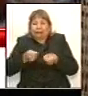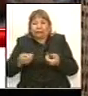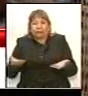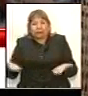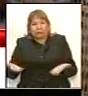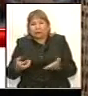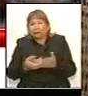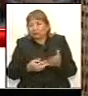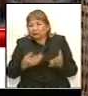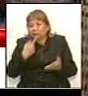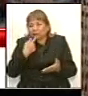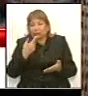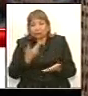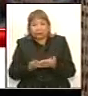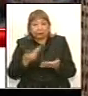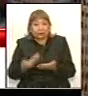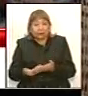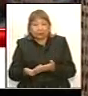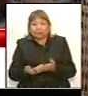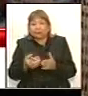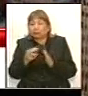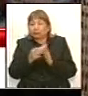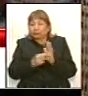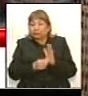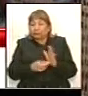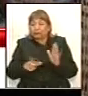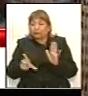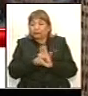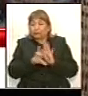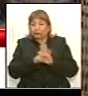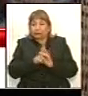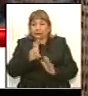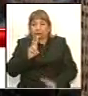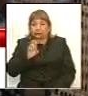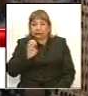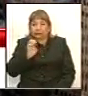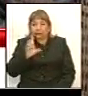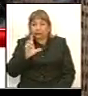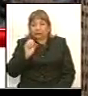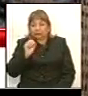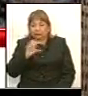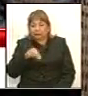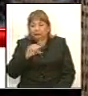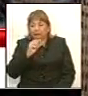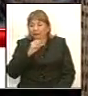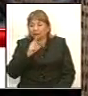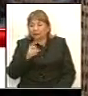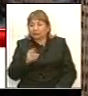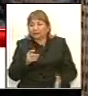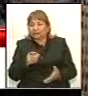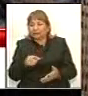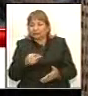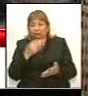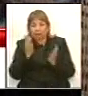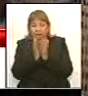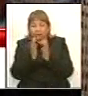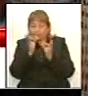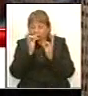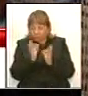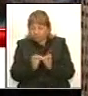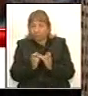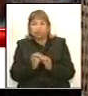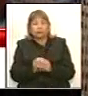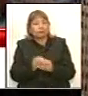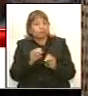riesgos. Y por eso me parece pertinente el proyecto de ley del congresista Velázquez Quesquén, a quien saludo. Hacer una escuela es pertinente.